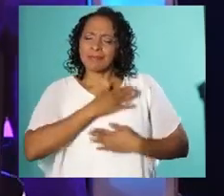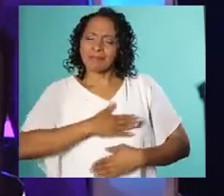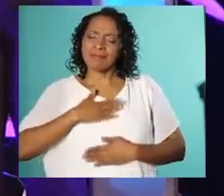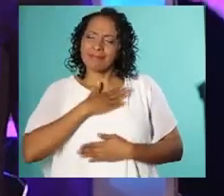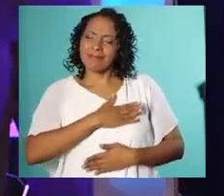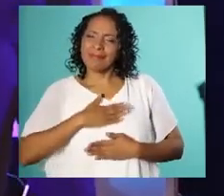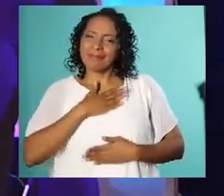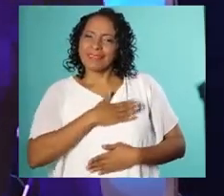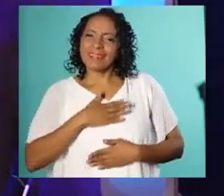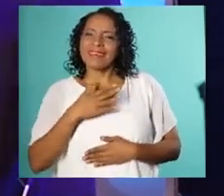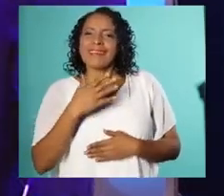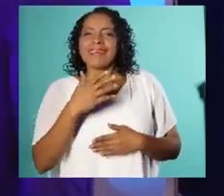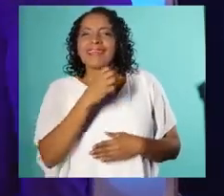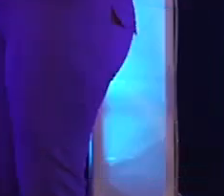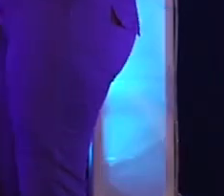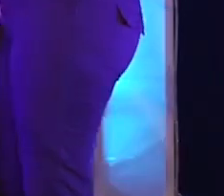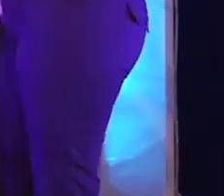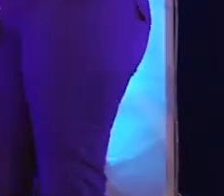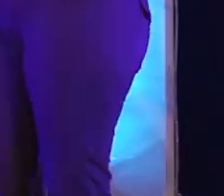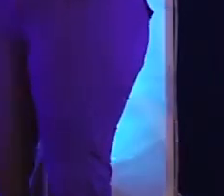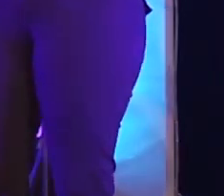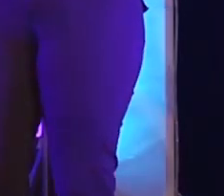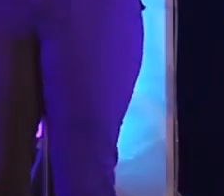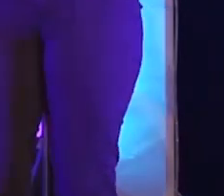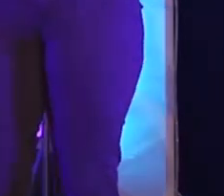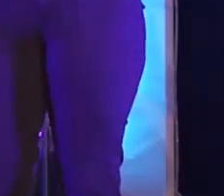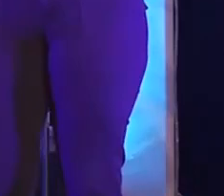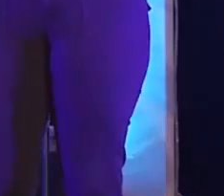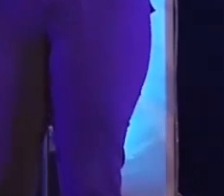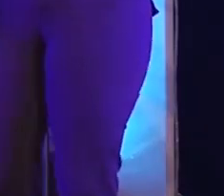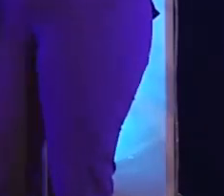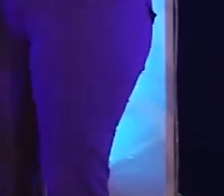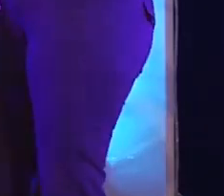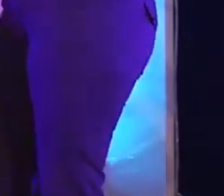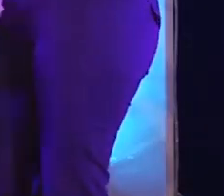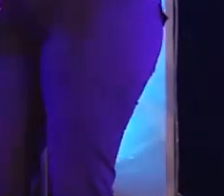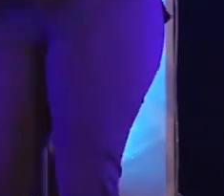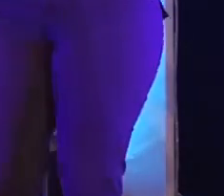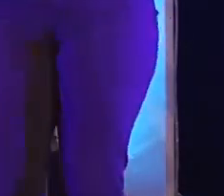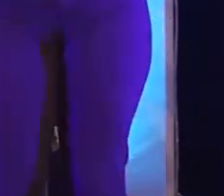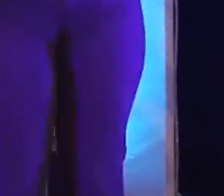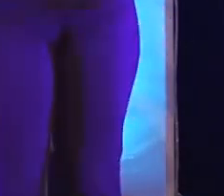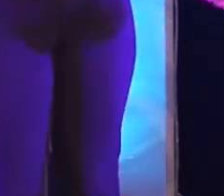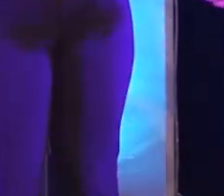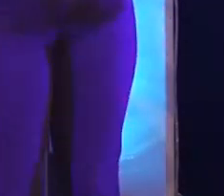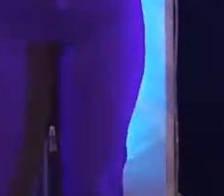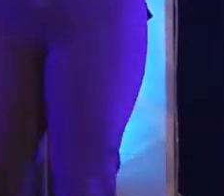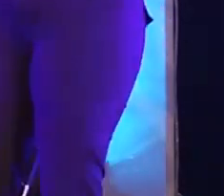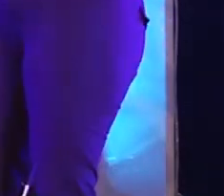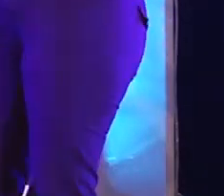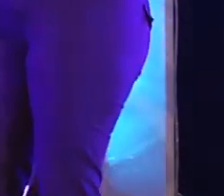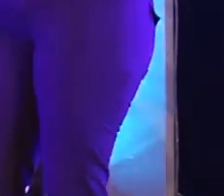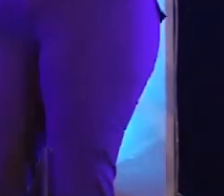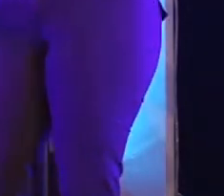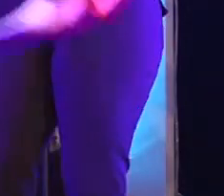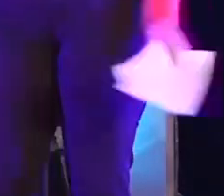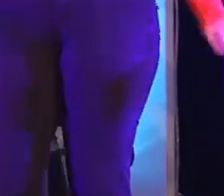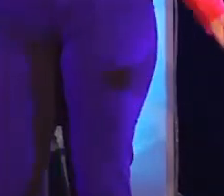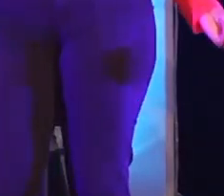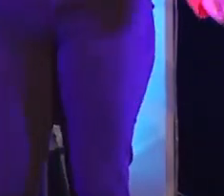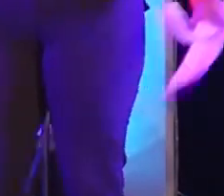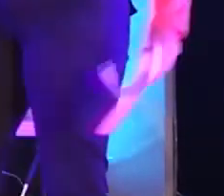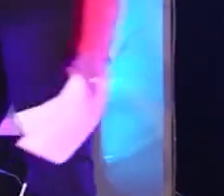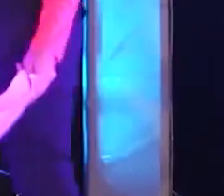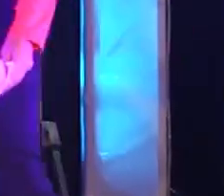sus distintas manifestaciones. Así que los dejamos con más música de parte de Alejandro